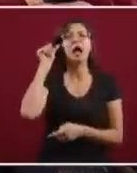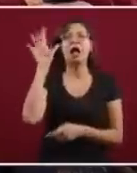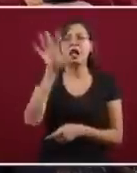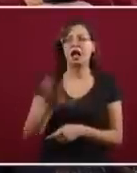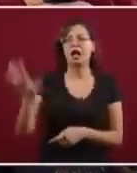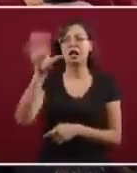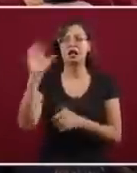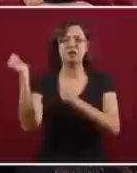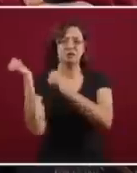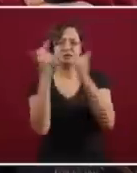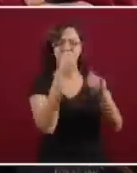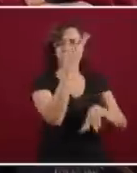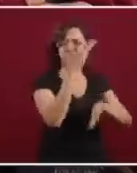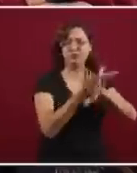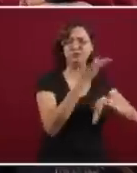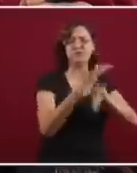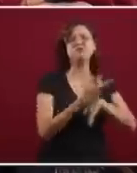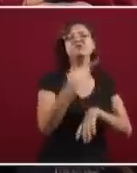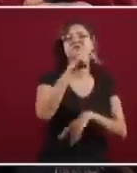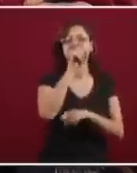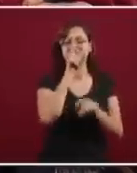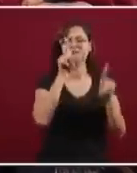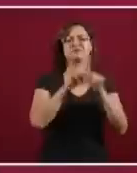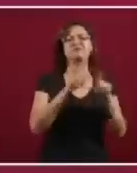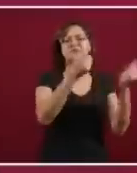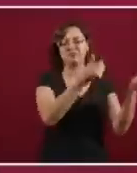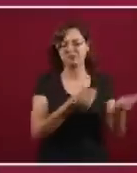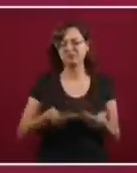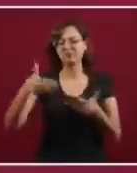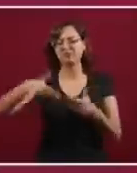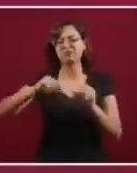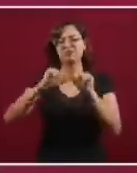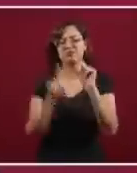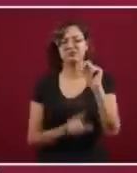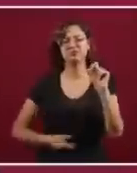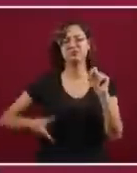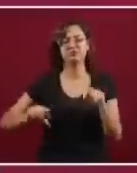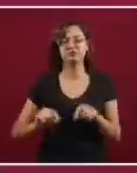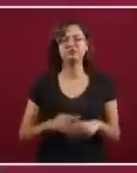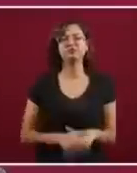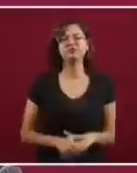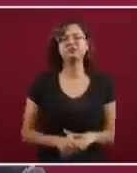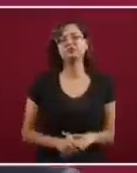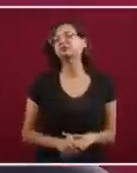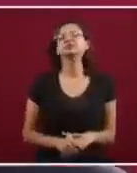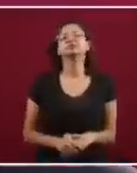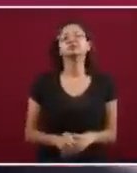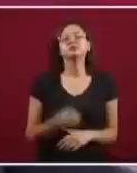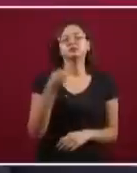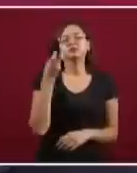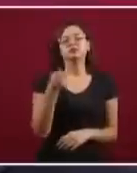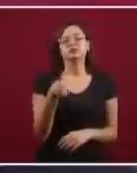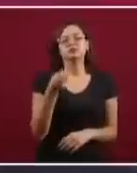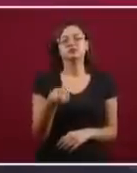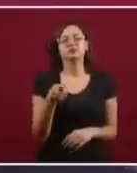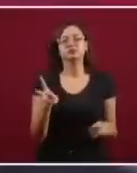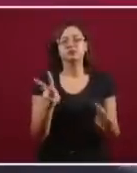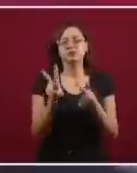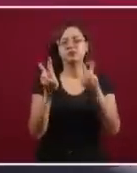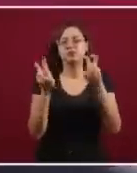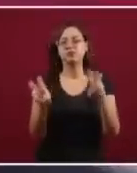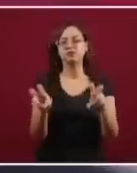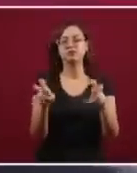mercado norteamericano pero también ya dañando a nuestro país y ahí en ese sentido este